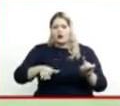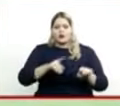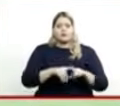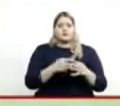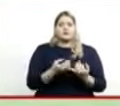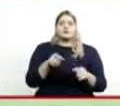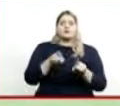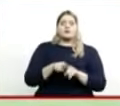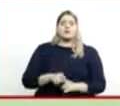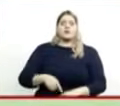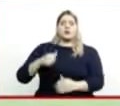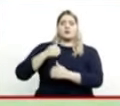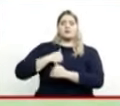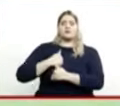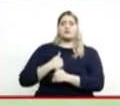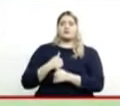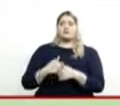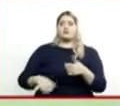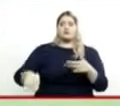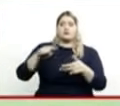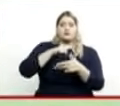Militar erradicaron